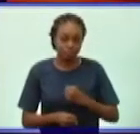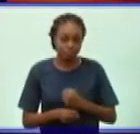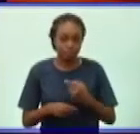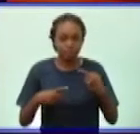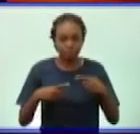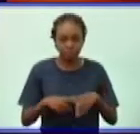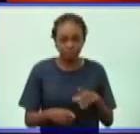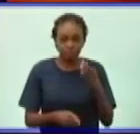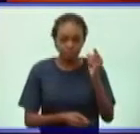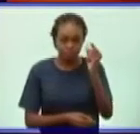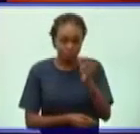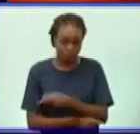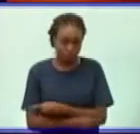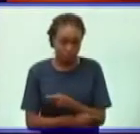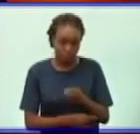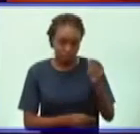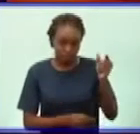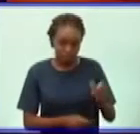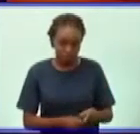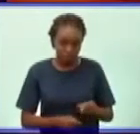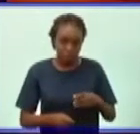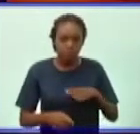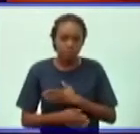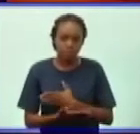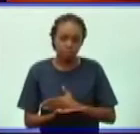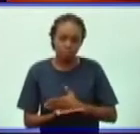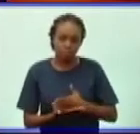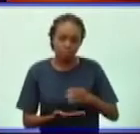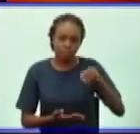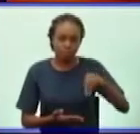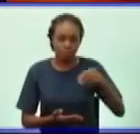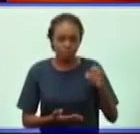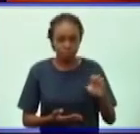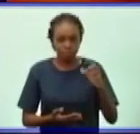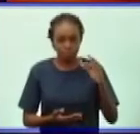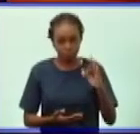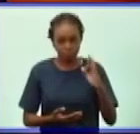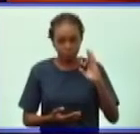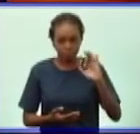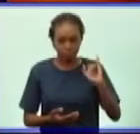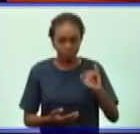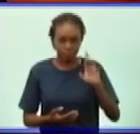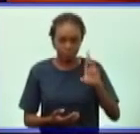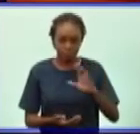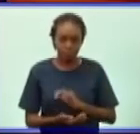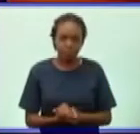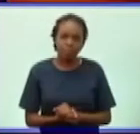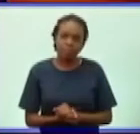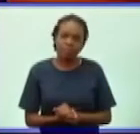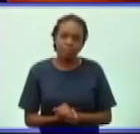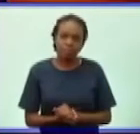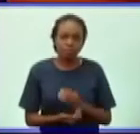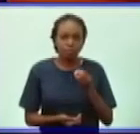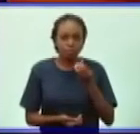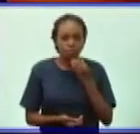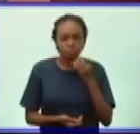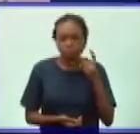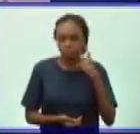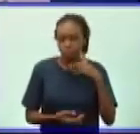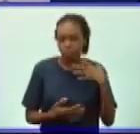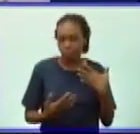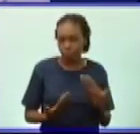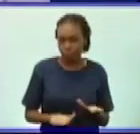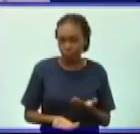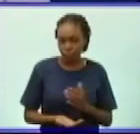también el proceso de medición. Haciendo un resumen de todo el contenido, podemos estar planteando